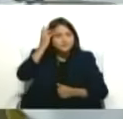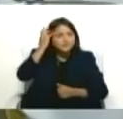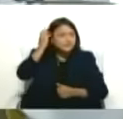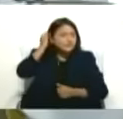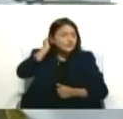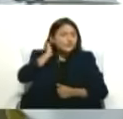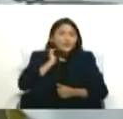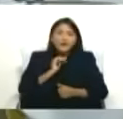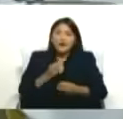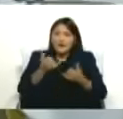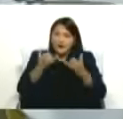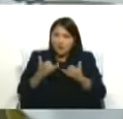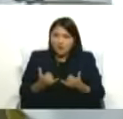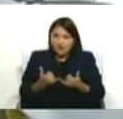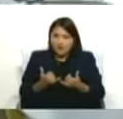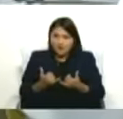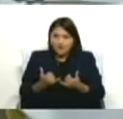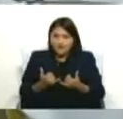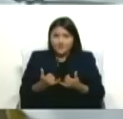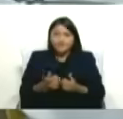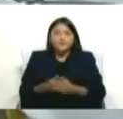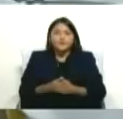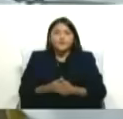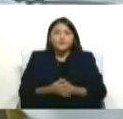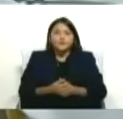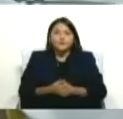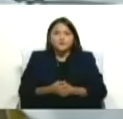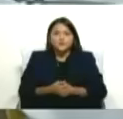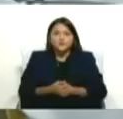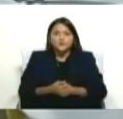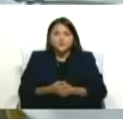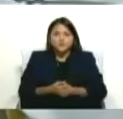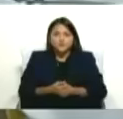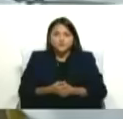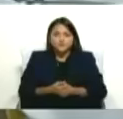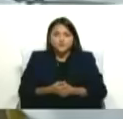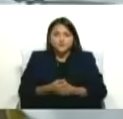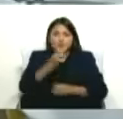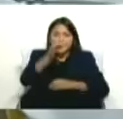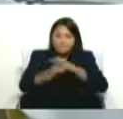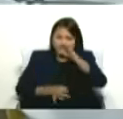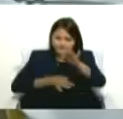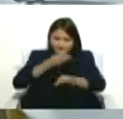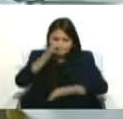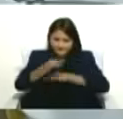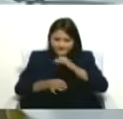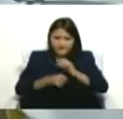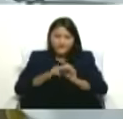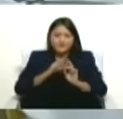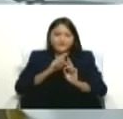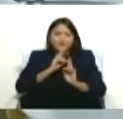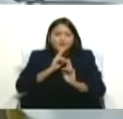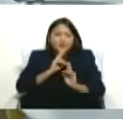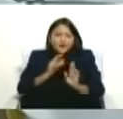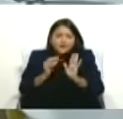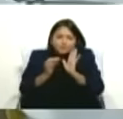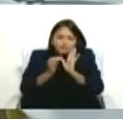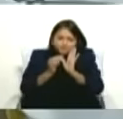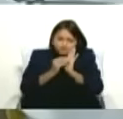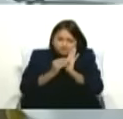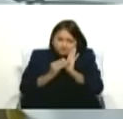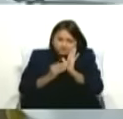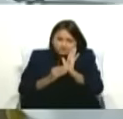A continuación, daremos a conocer los resultados